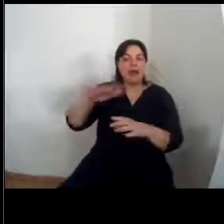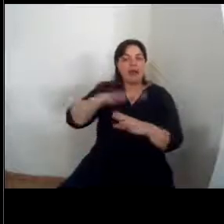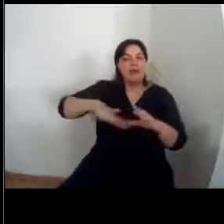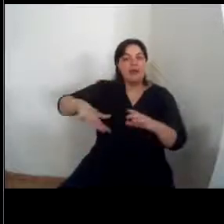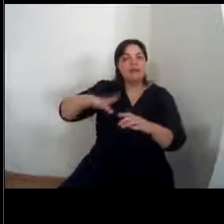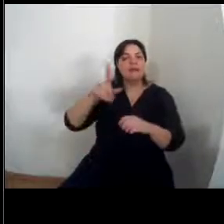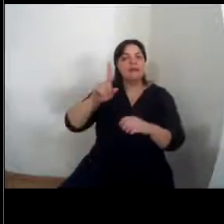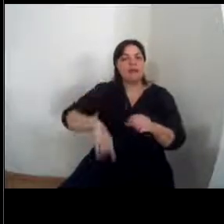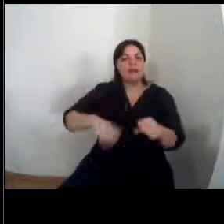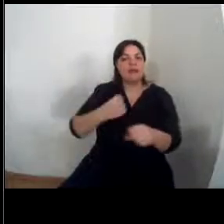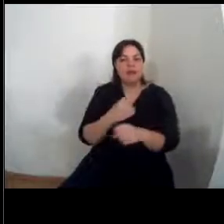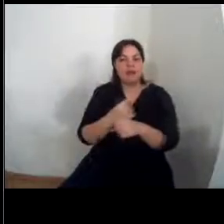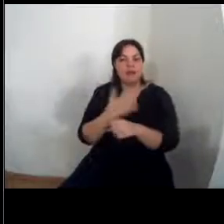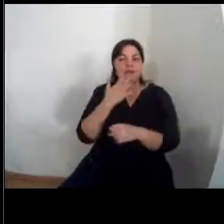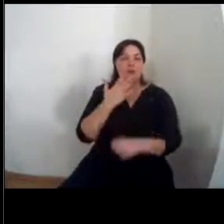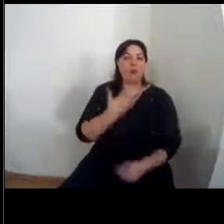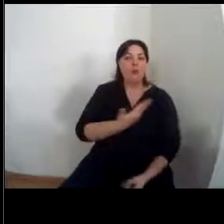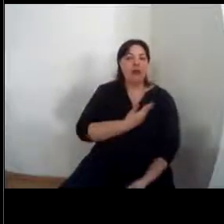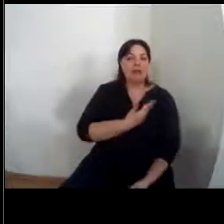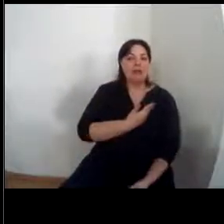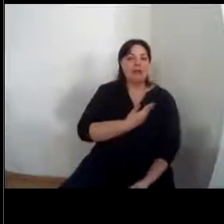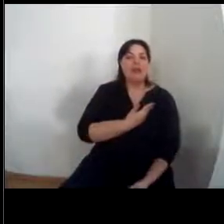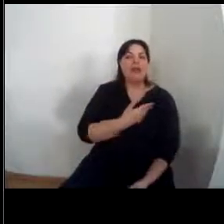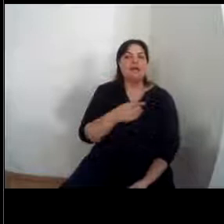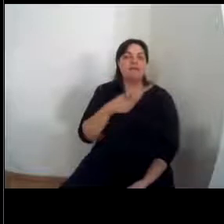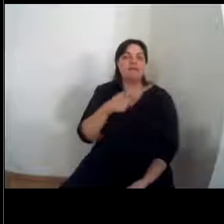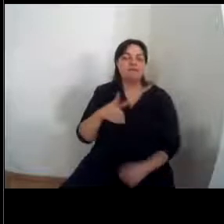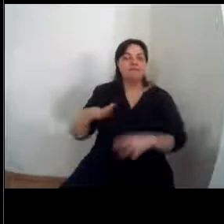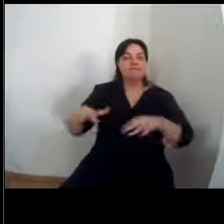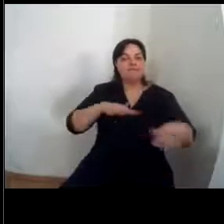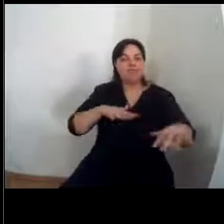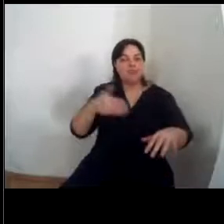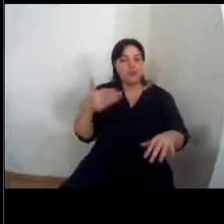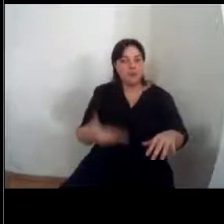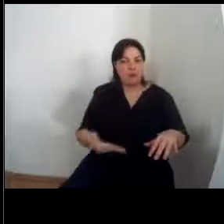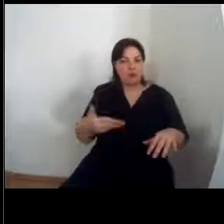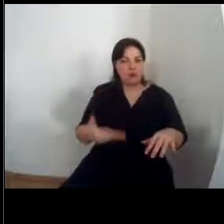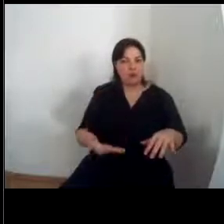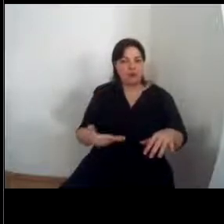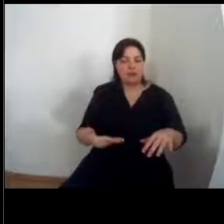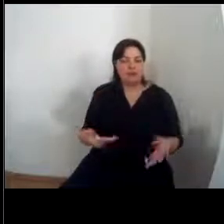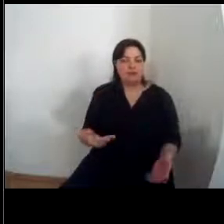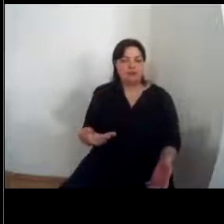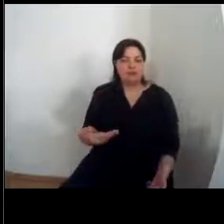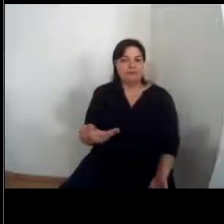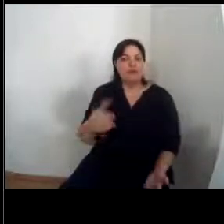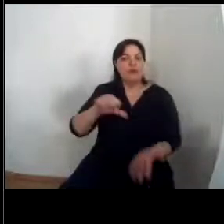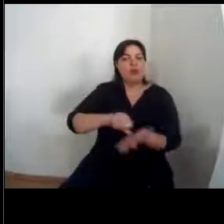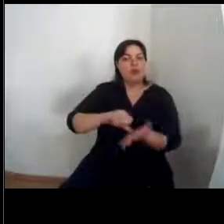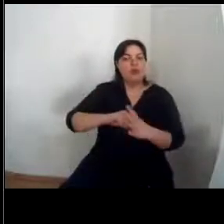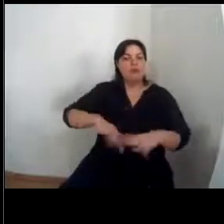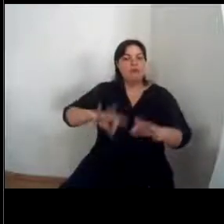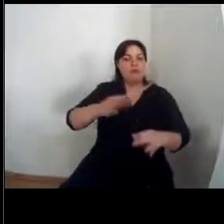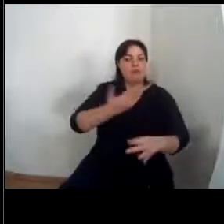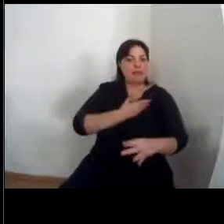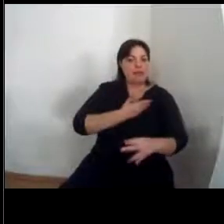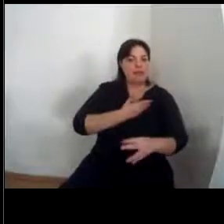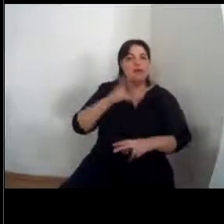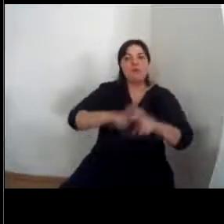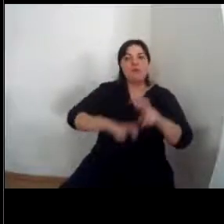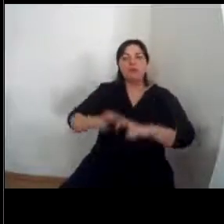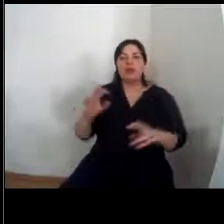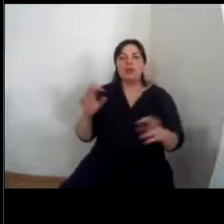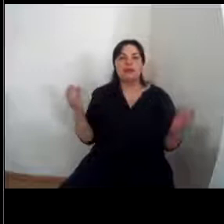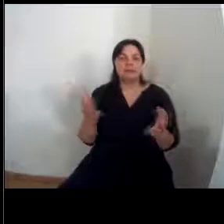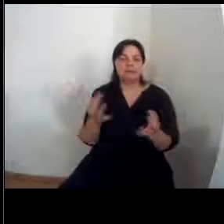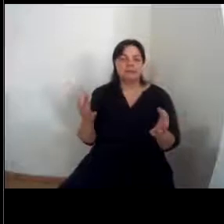caso de Plasencia, pues se han podido hacer actuaciones muy importantes en lo que es la propia ciudad de Plasencia, buscando siempre,